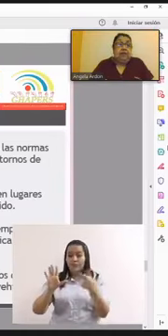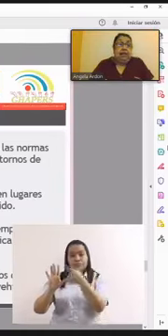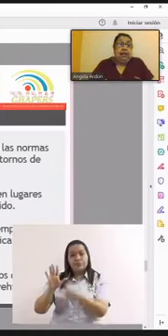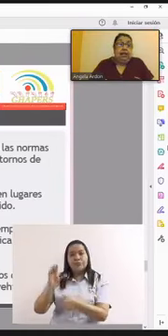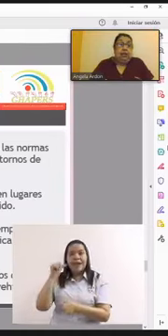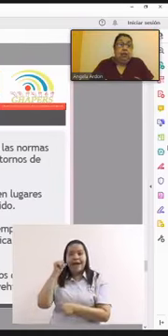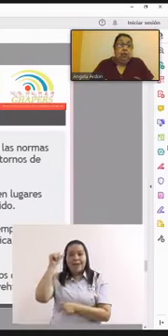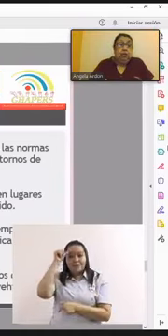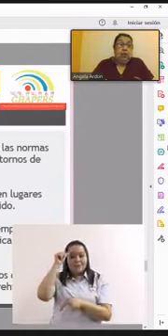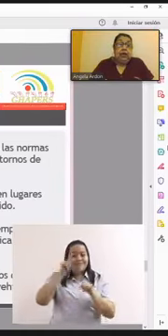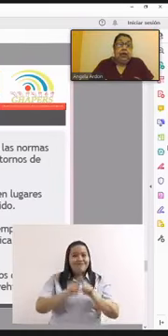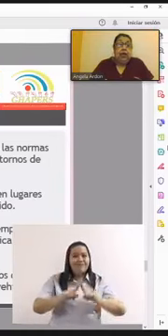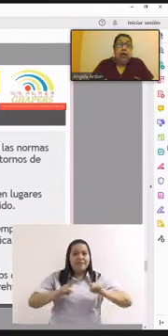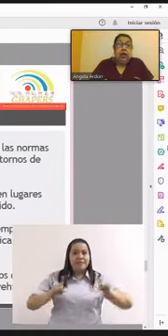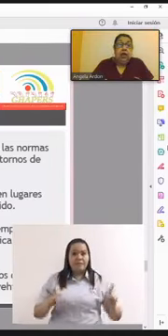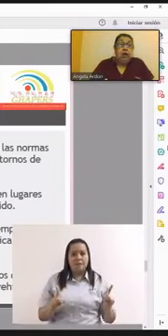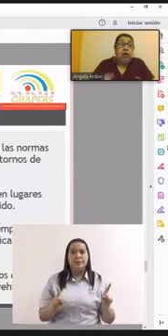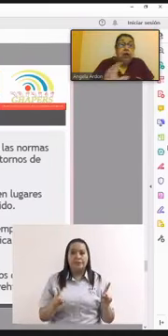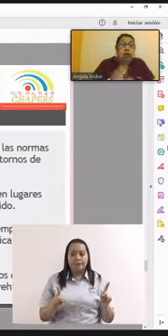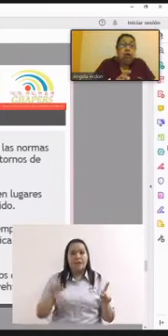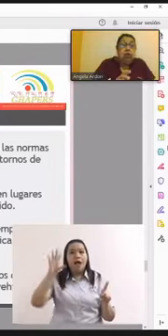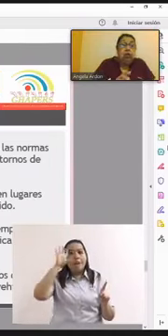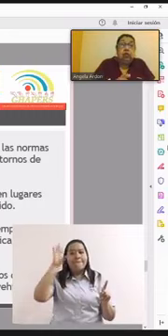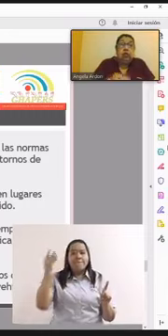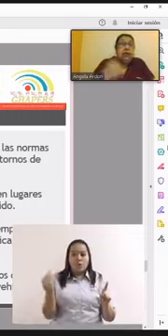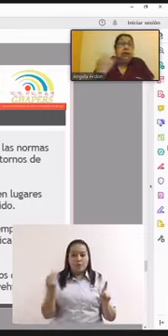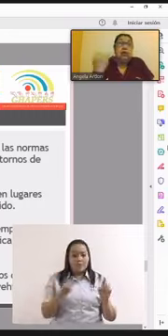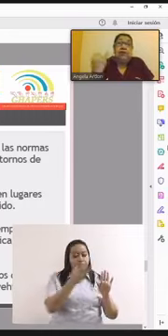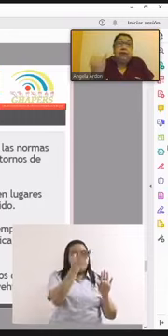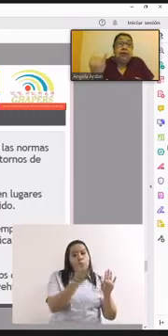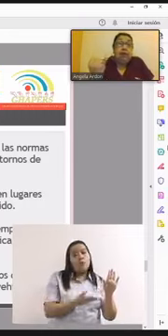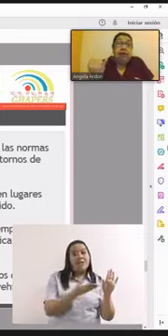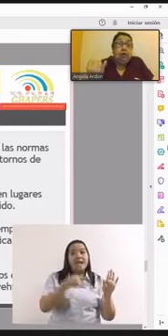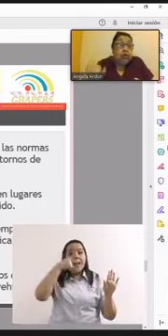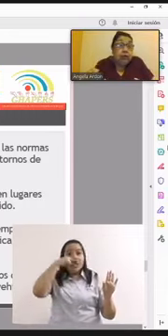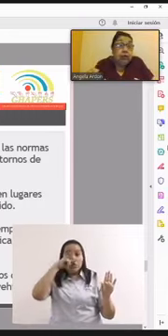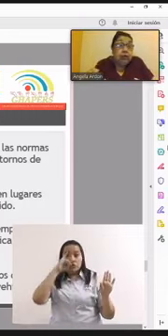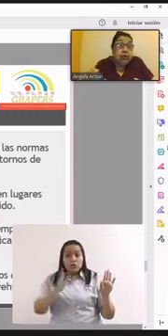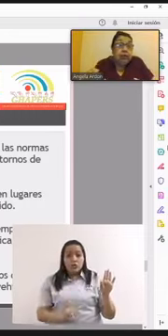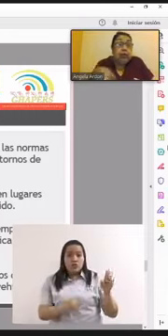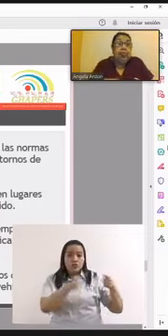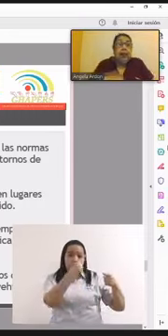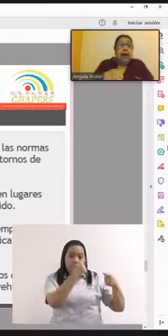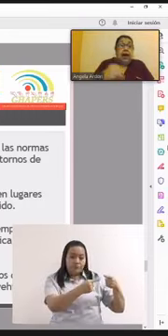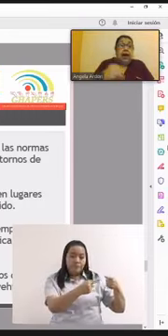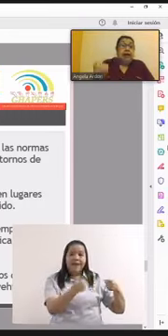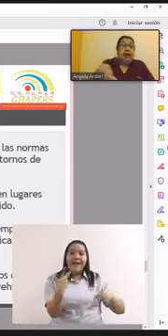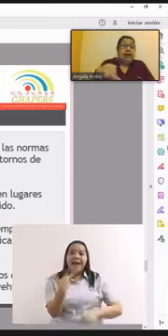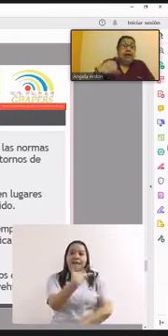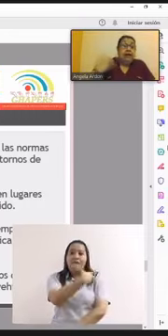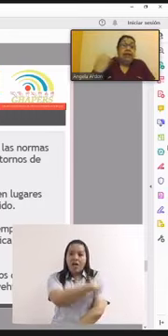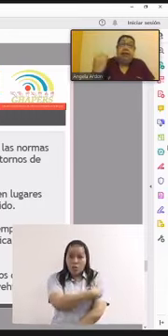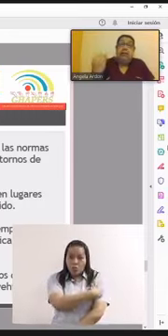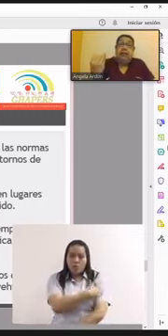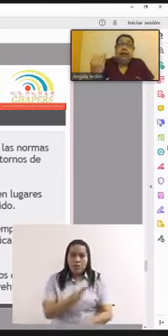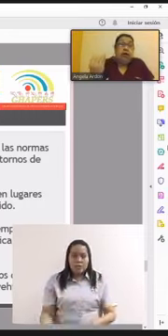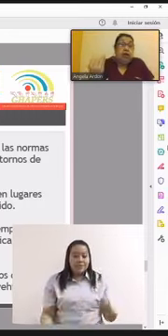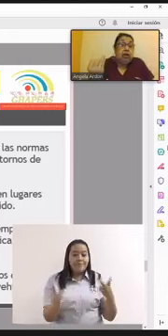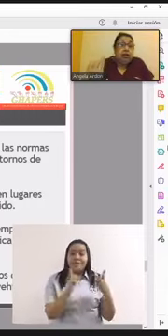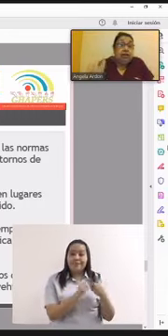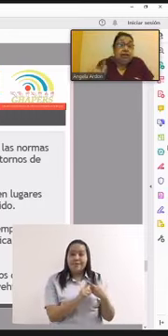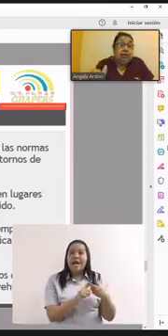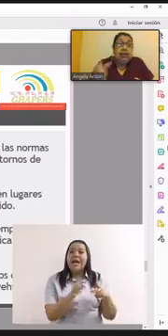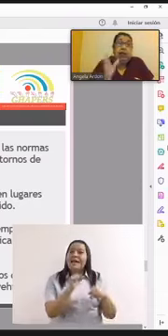bien diferentes. ¿Por qué? Porque los niños tenemos que estar pendientes de sus vacunas, practicarle